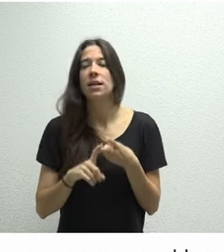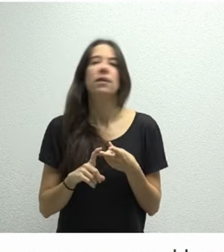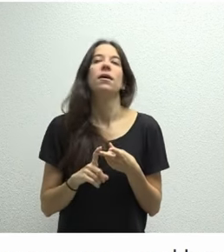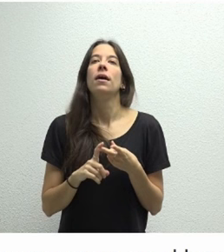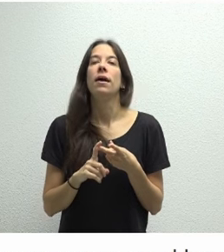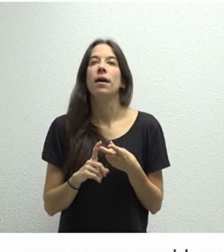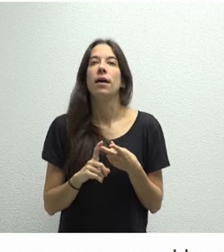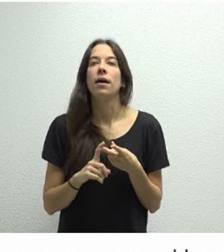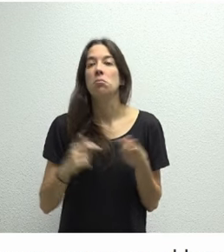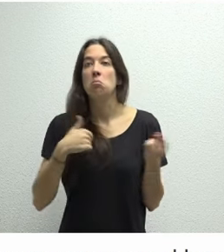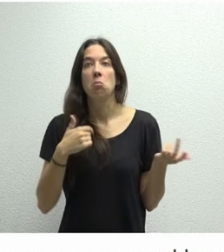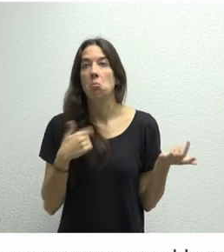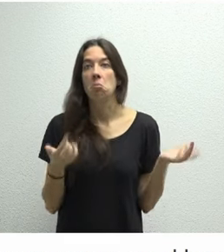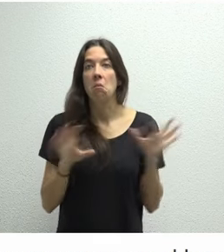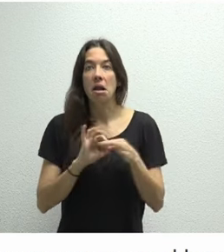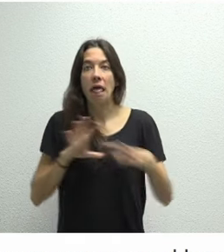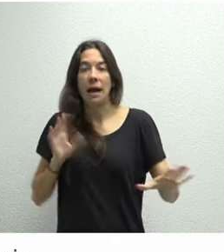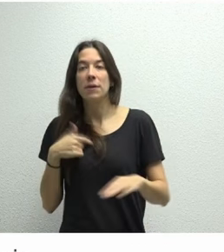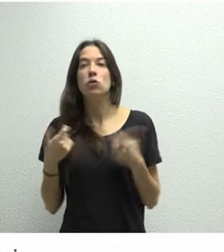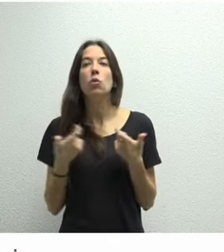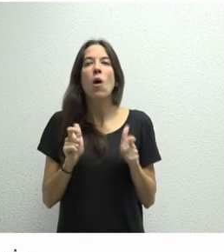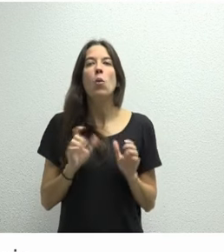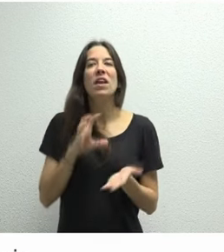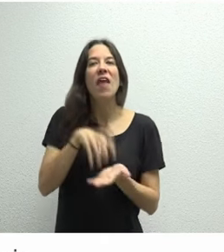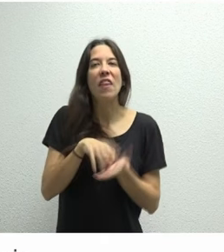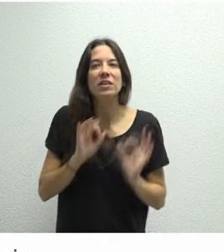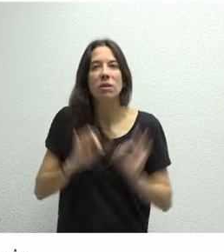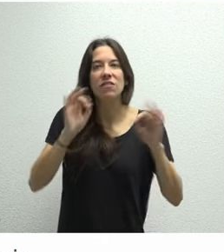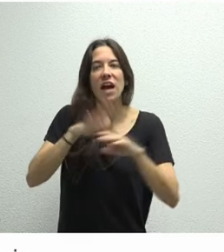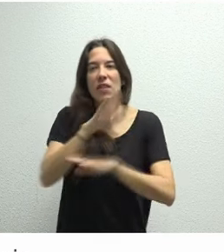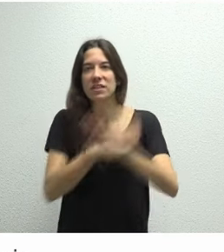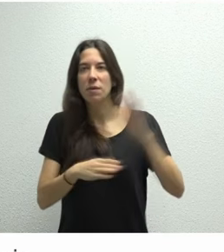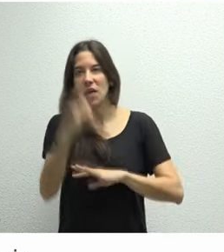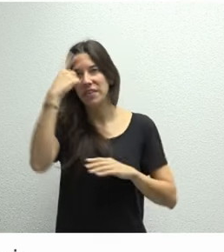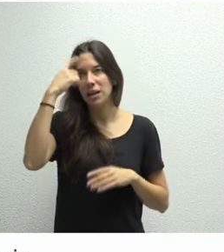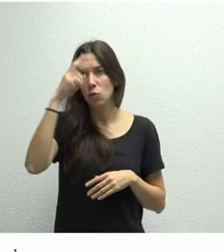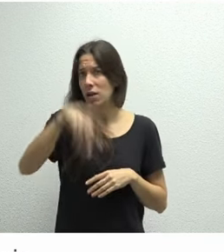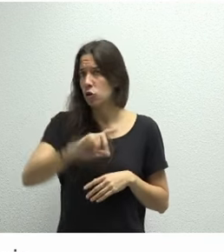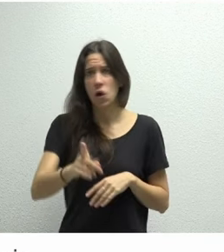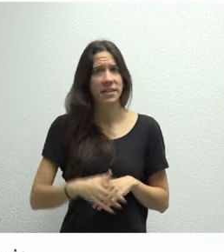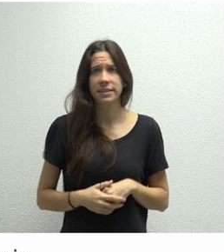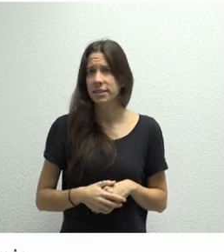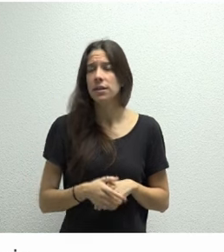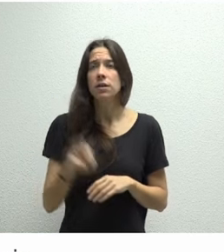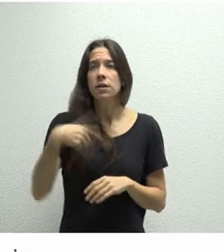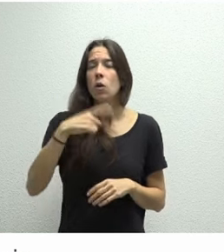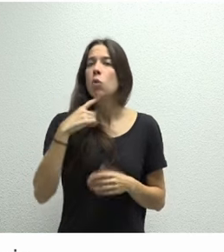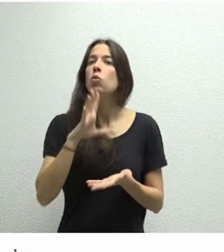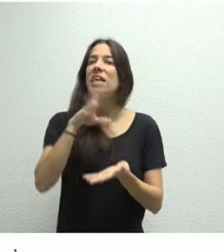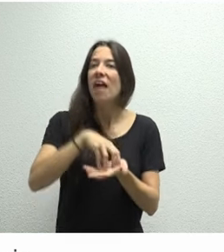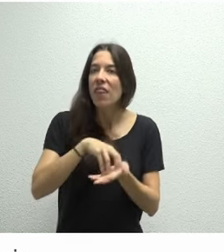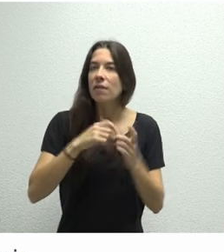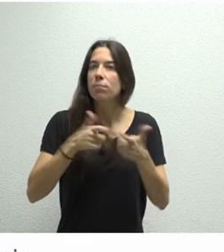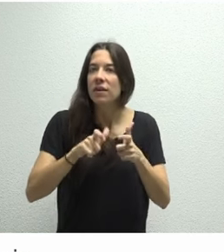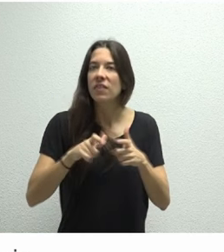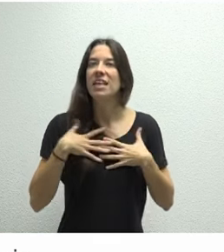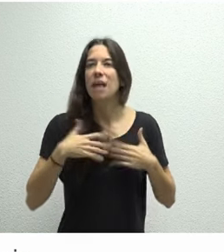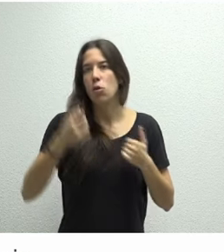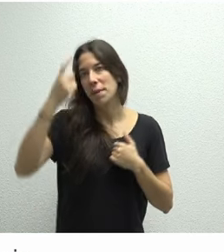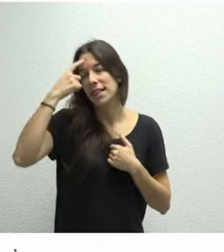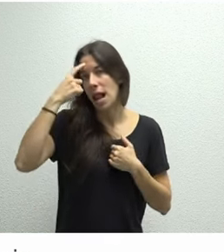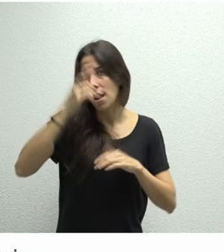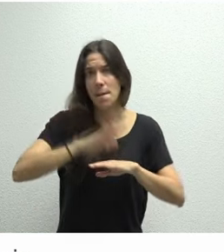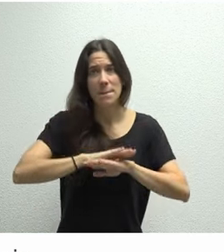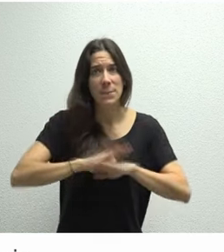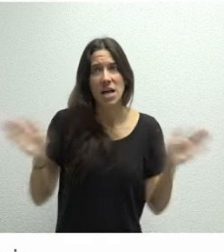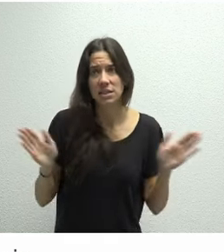tiene nada que ver nosotros no somos una unidad específica de discapacidad intelectual somos una unidad de Salud Mental que atendemos a